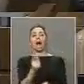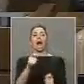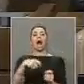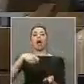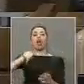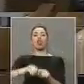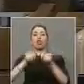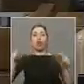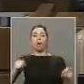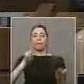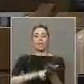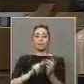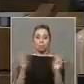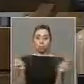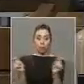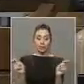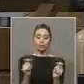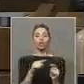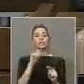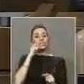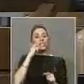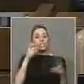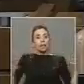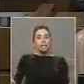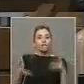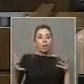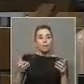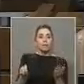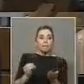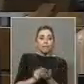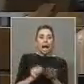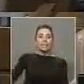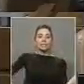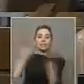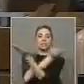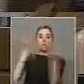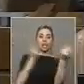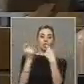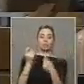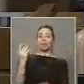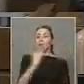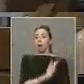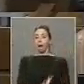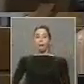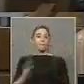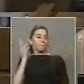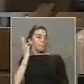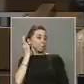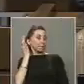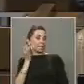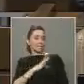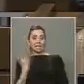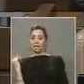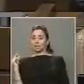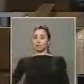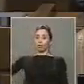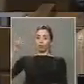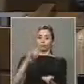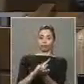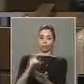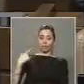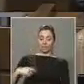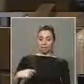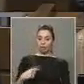más actividad comercial. La Presidenta de Chile viene llegando de Estados Unidos, le hemos escuchado en estos días